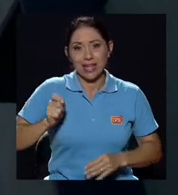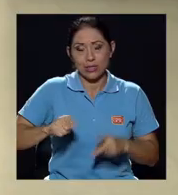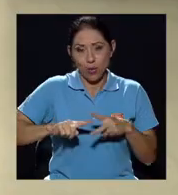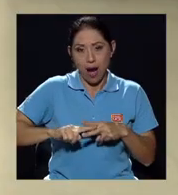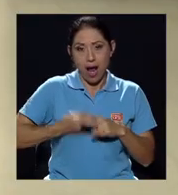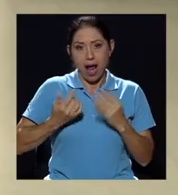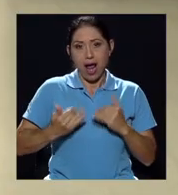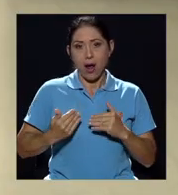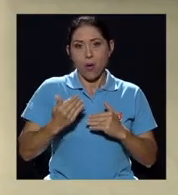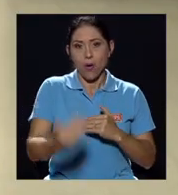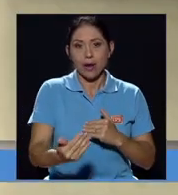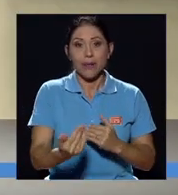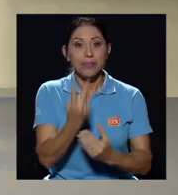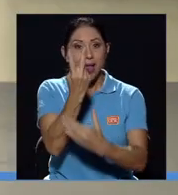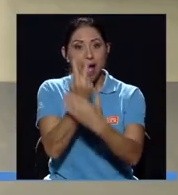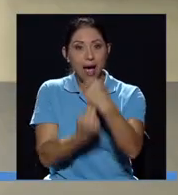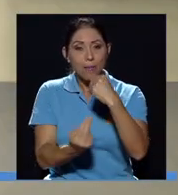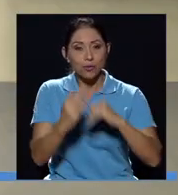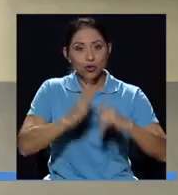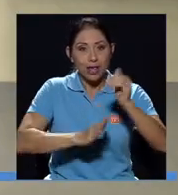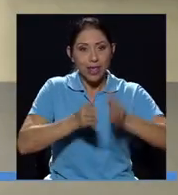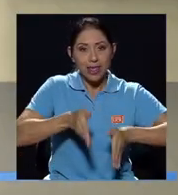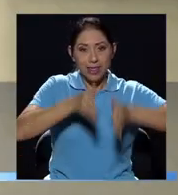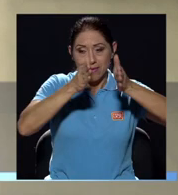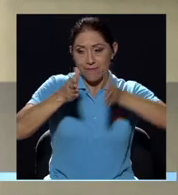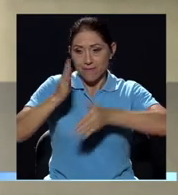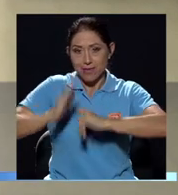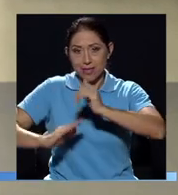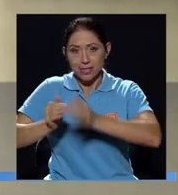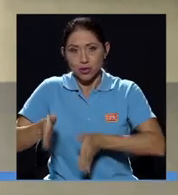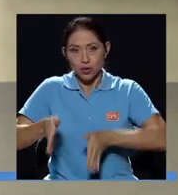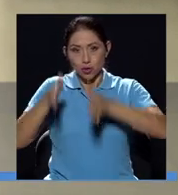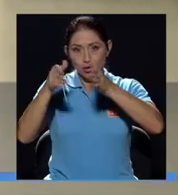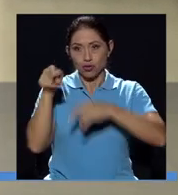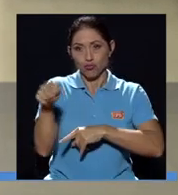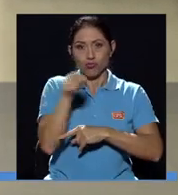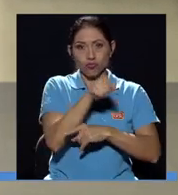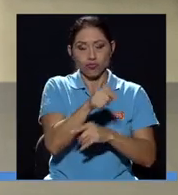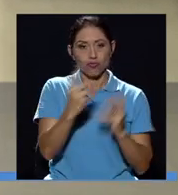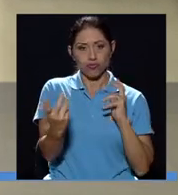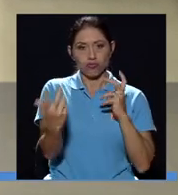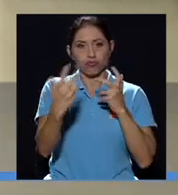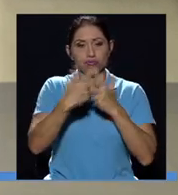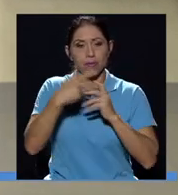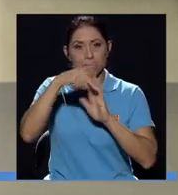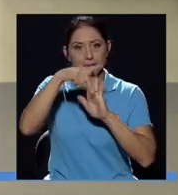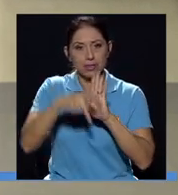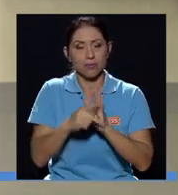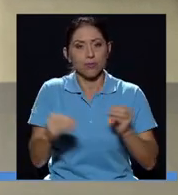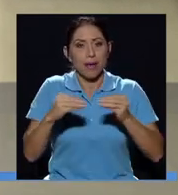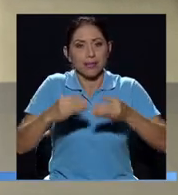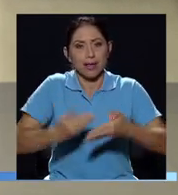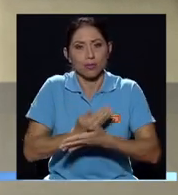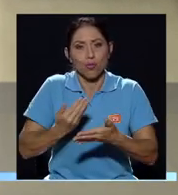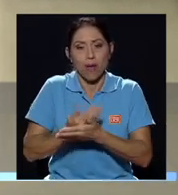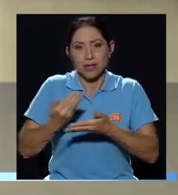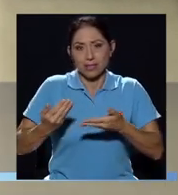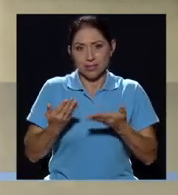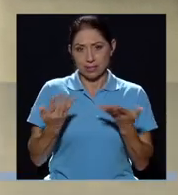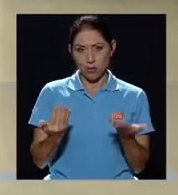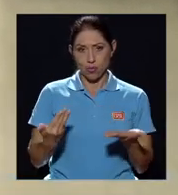Ambos edificios responden a los principios más actuales y más modernos de lo que